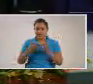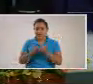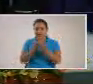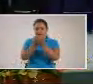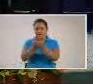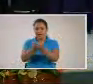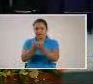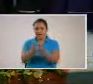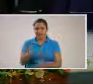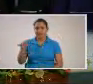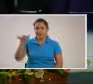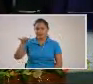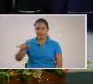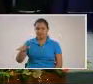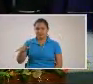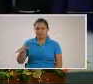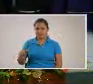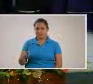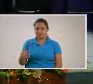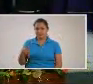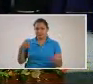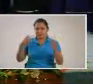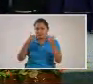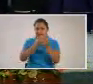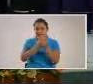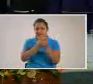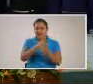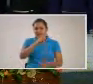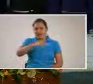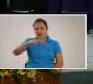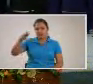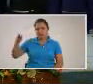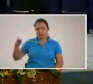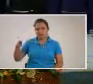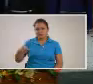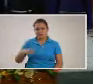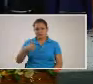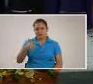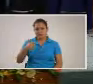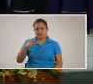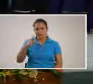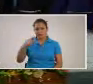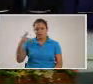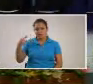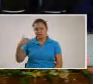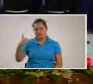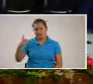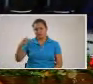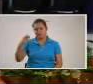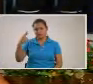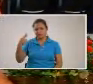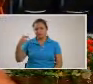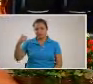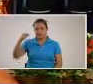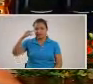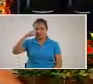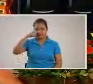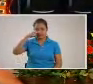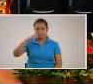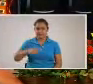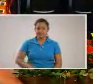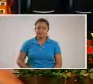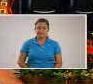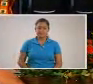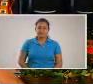quedó encallada en los montes de Ararat. No sé si alguien me puede ayudar buscando ese versículo, solo para rectificar